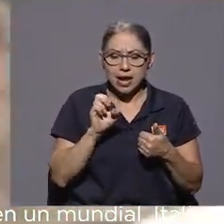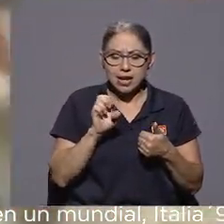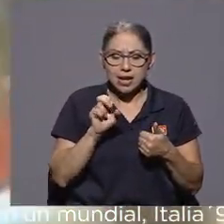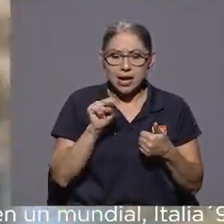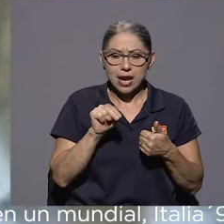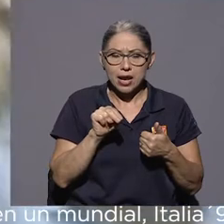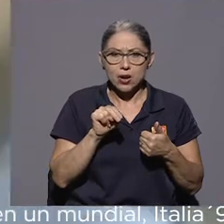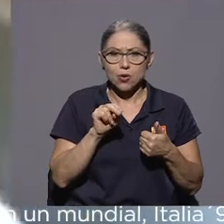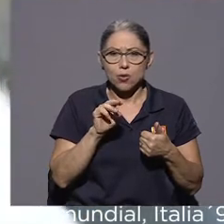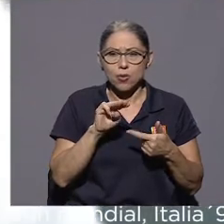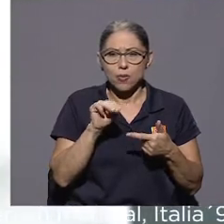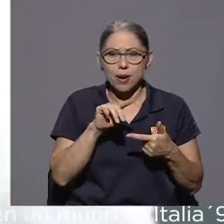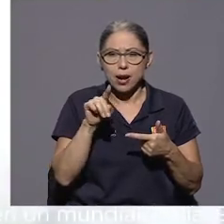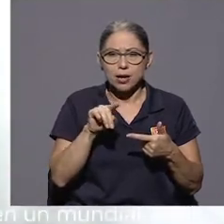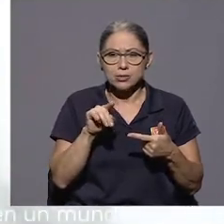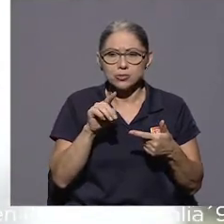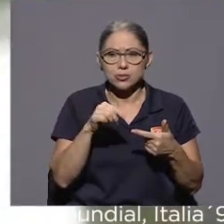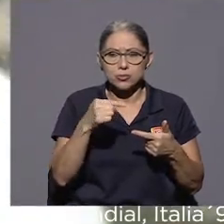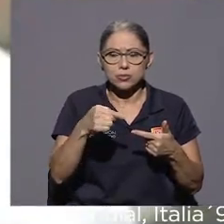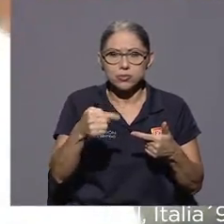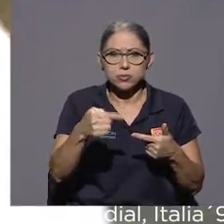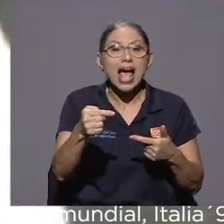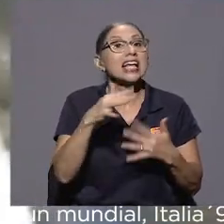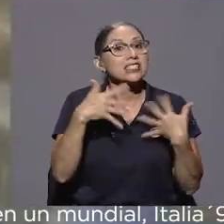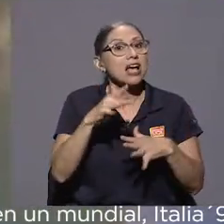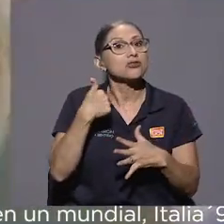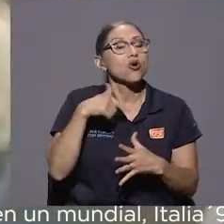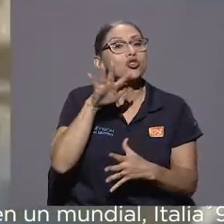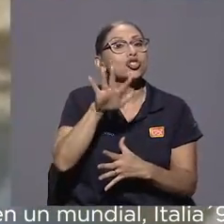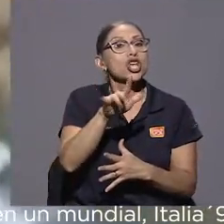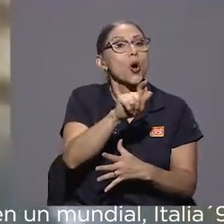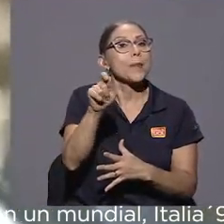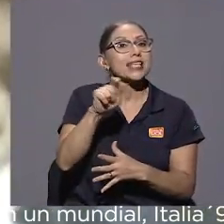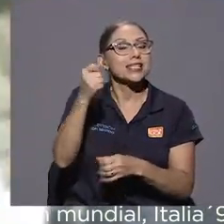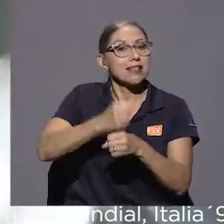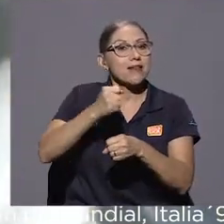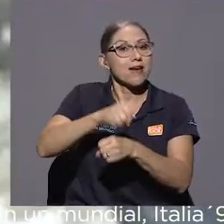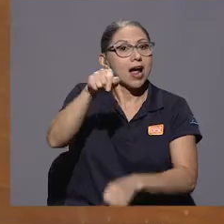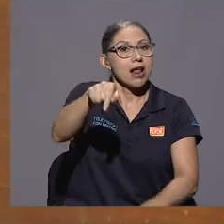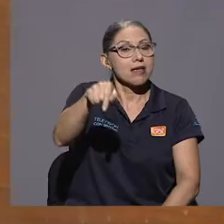abril, mayo, junio, julio. Tenía 5 meses de trabajar en el canal y